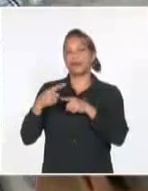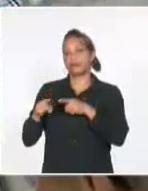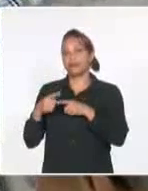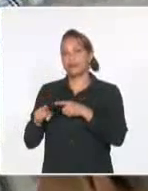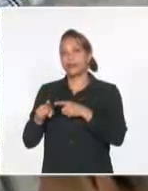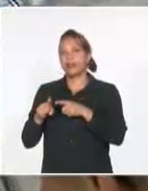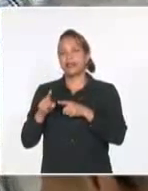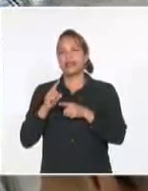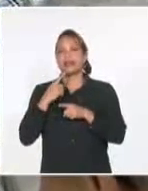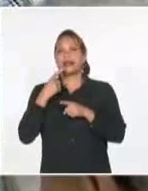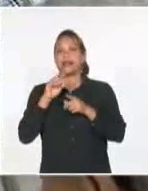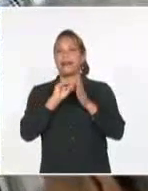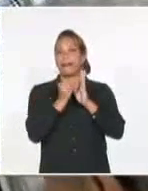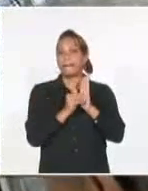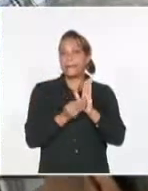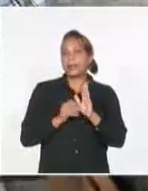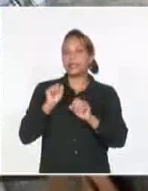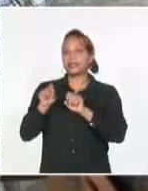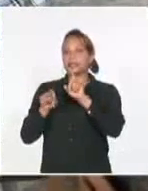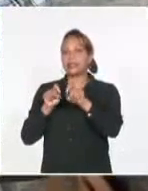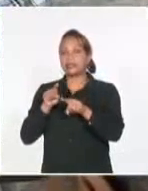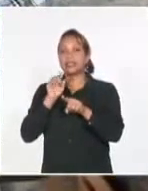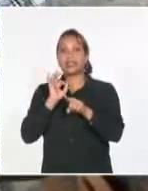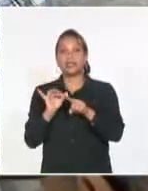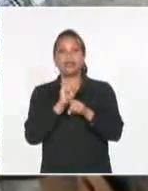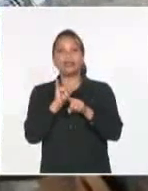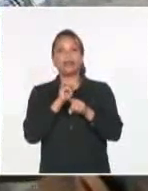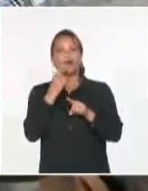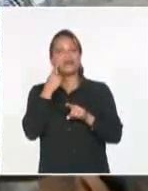para hacerlo, y se manifestó en su